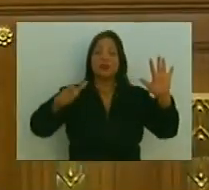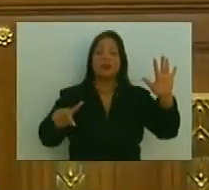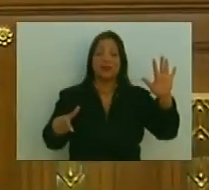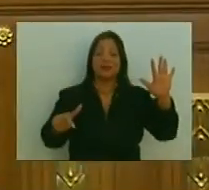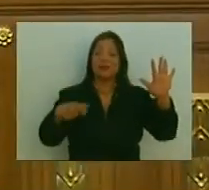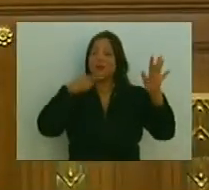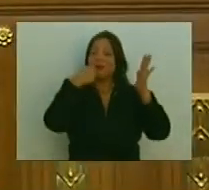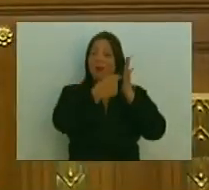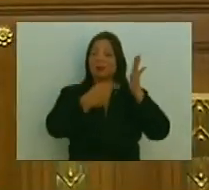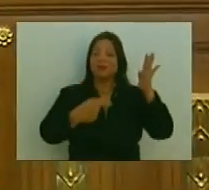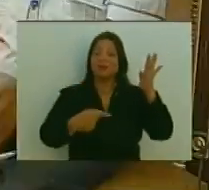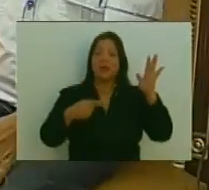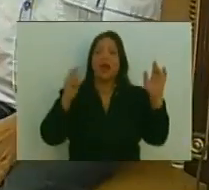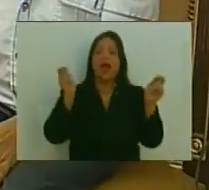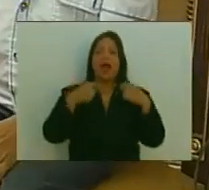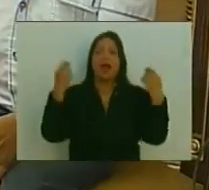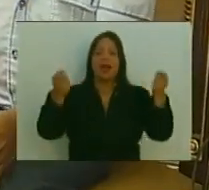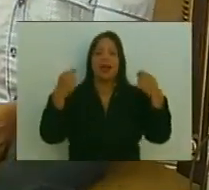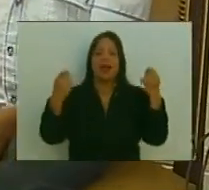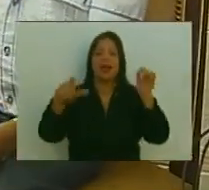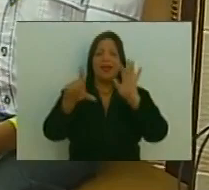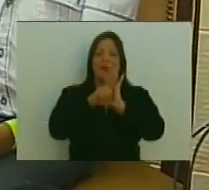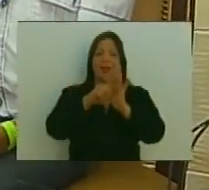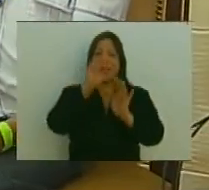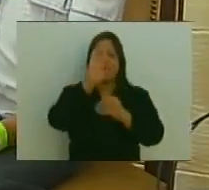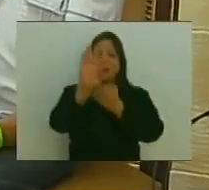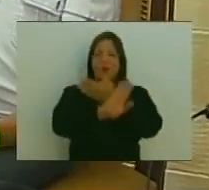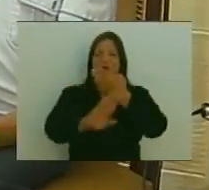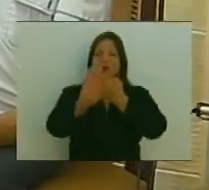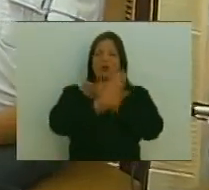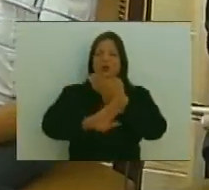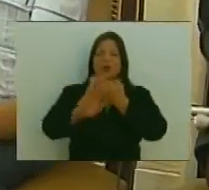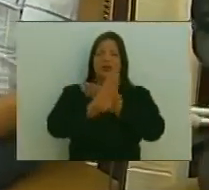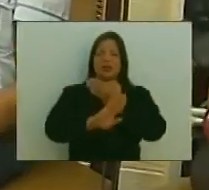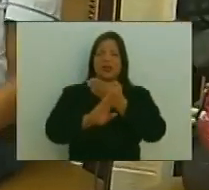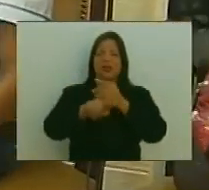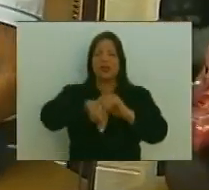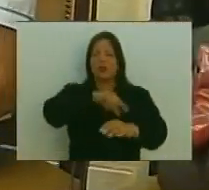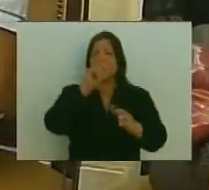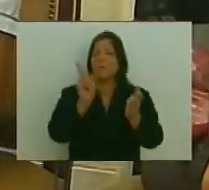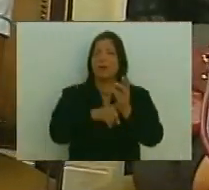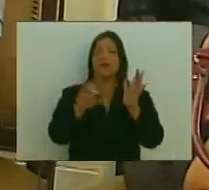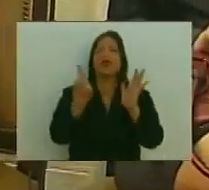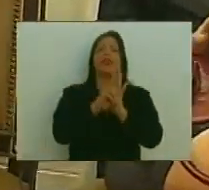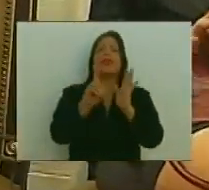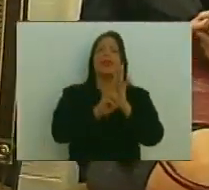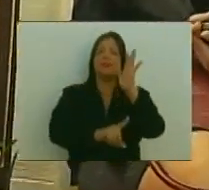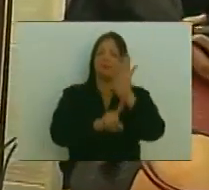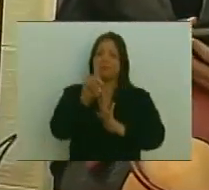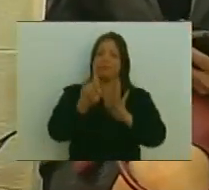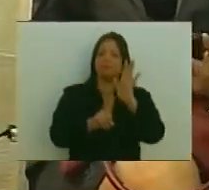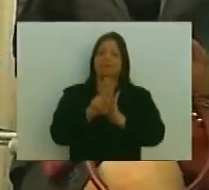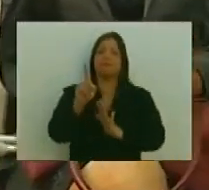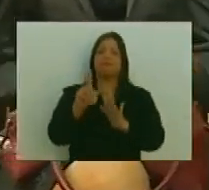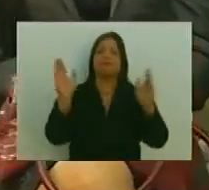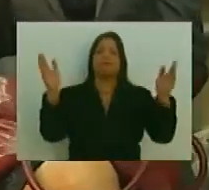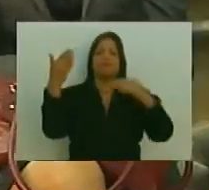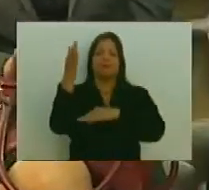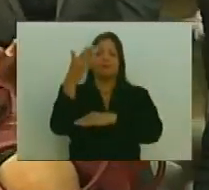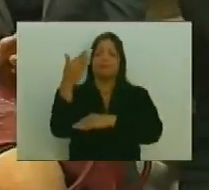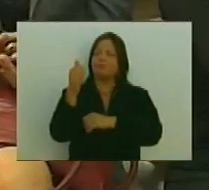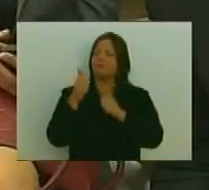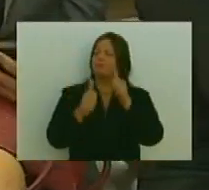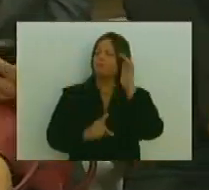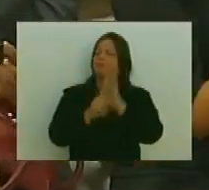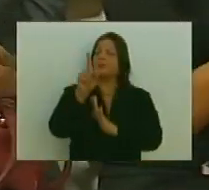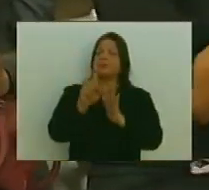haber promulgado una ley que los protege y que garantiza la plenitud de sus derechos, los convierte en vanguardia. Y